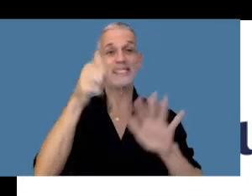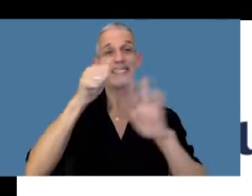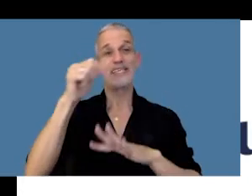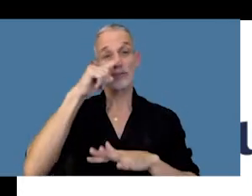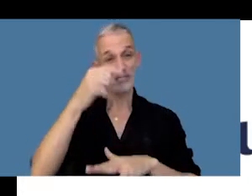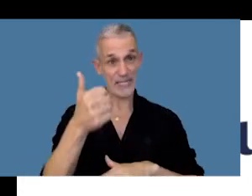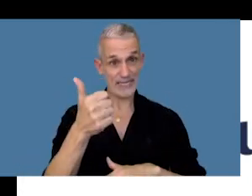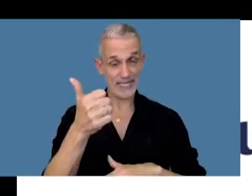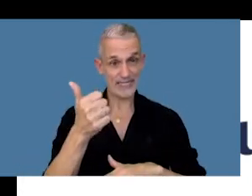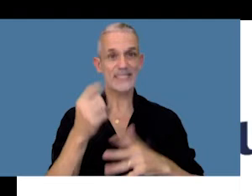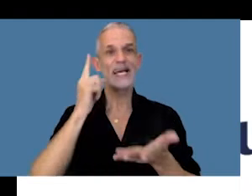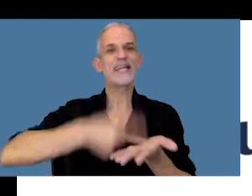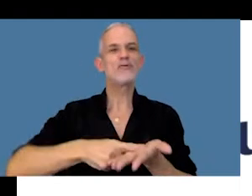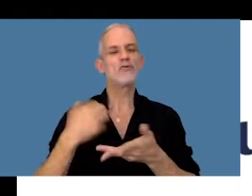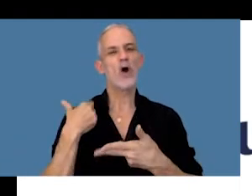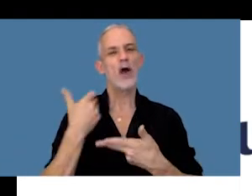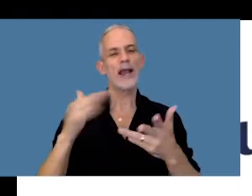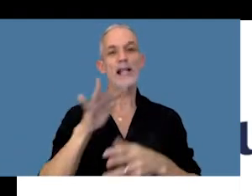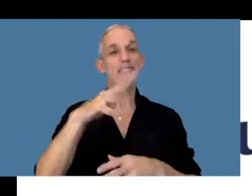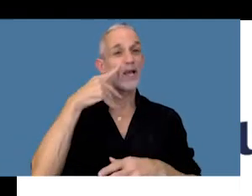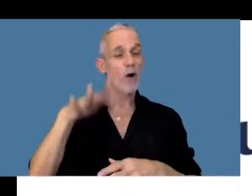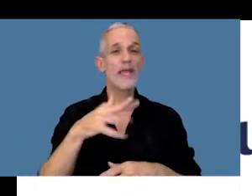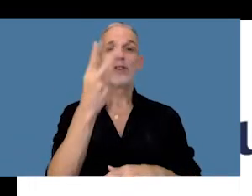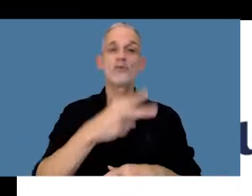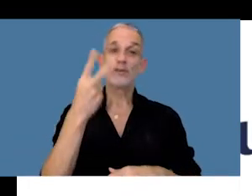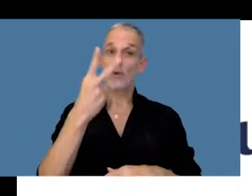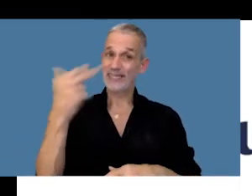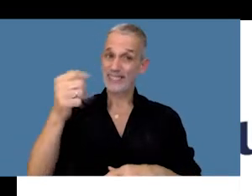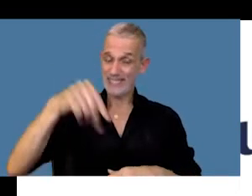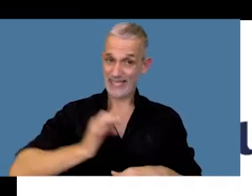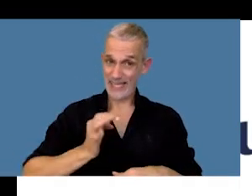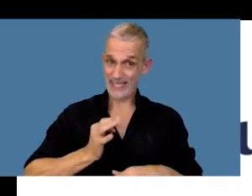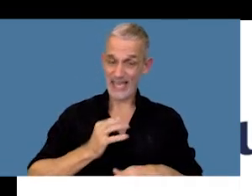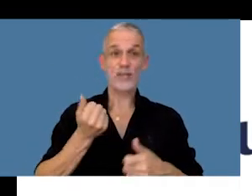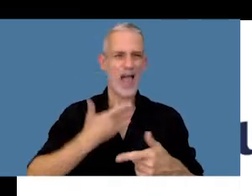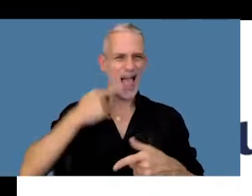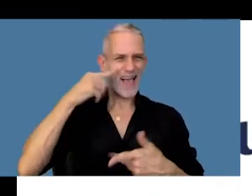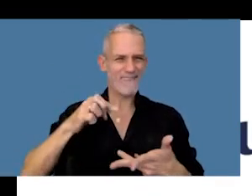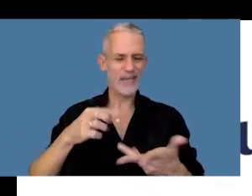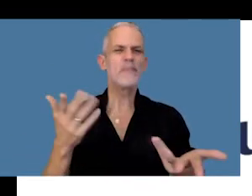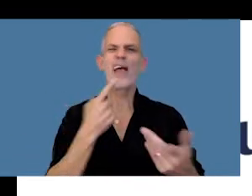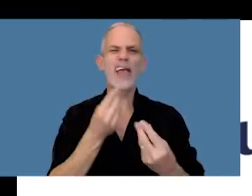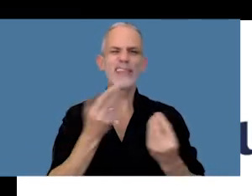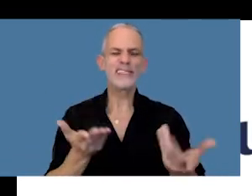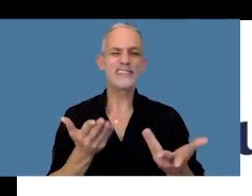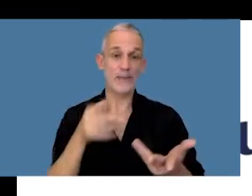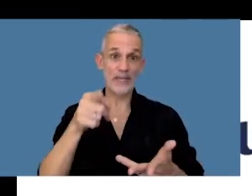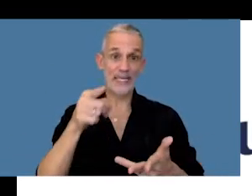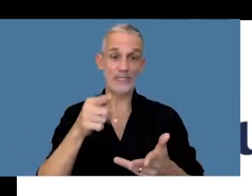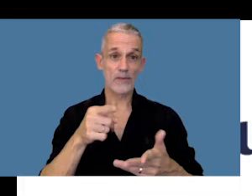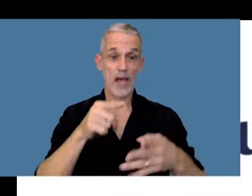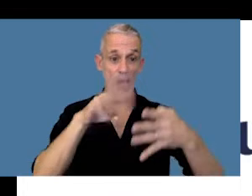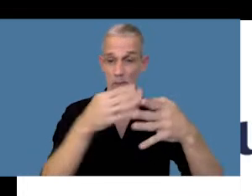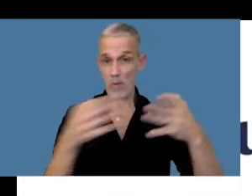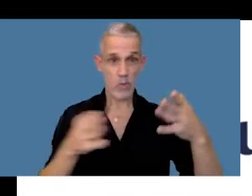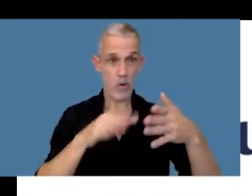27676 y Resolución General 5226 de este año de AFIP, que nos dice que ese parámetro